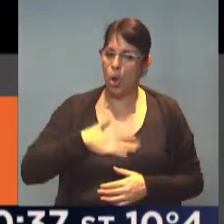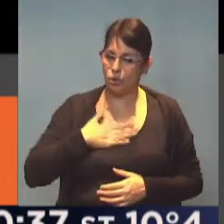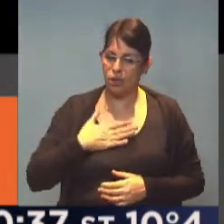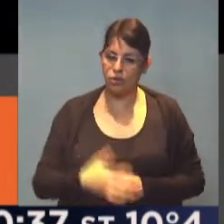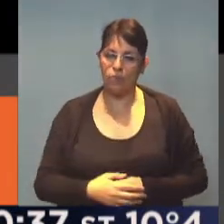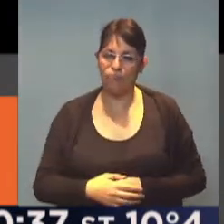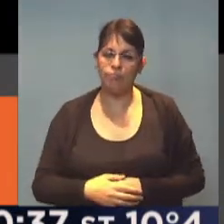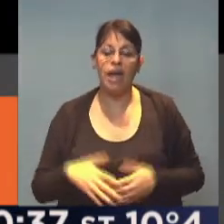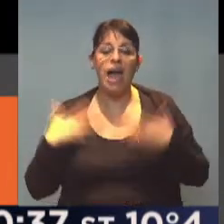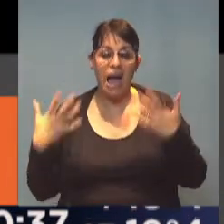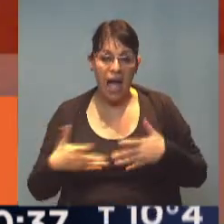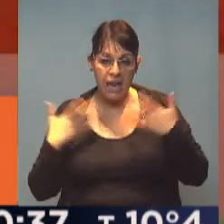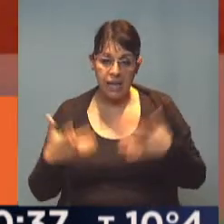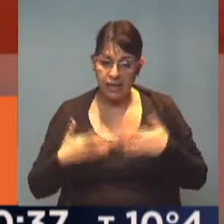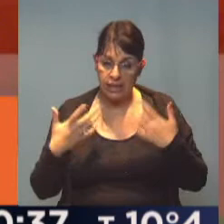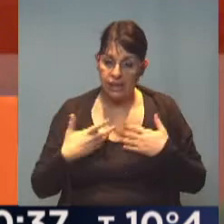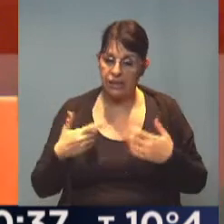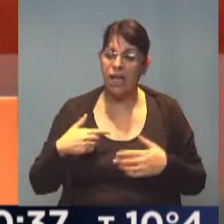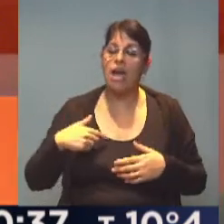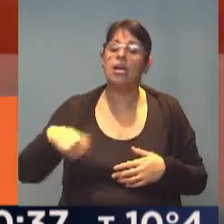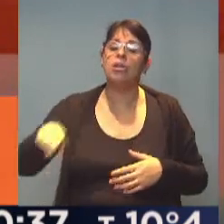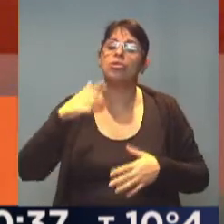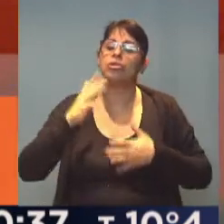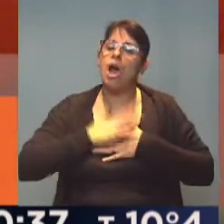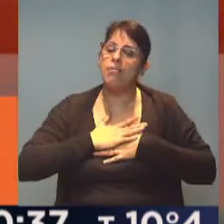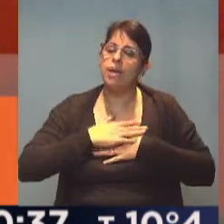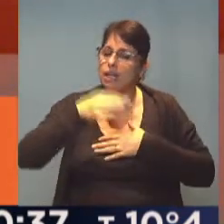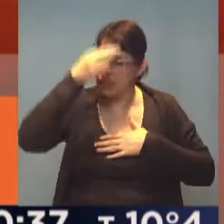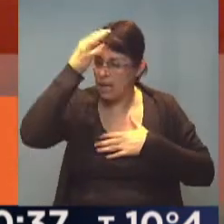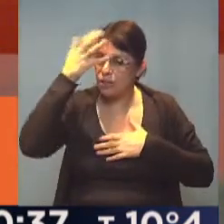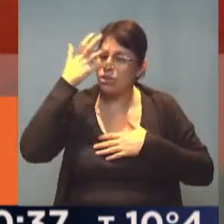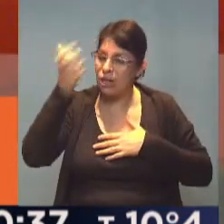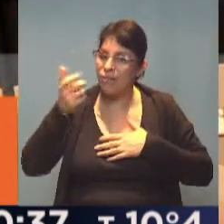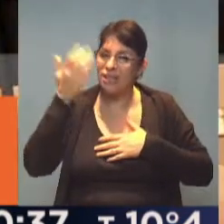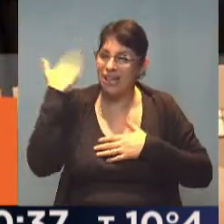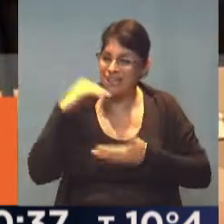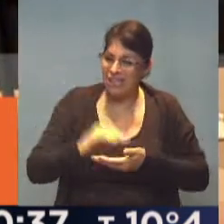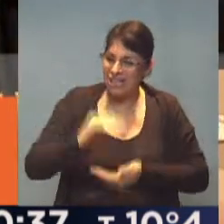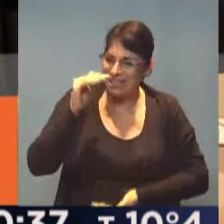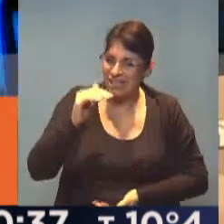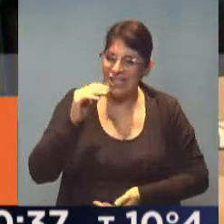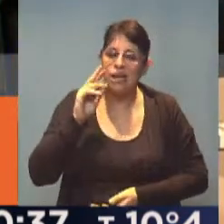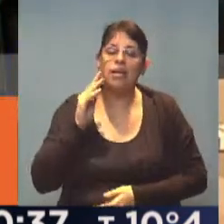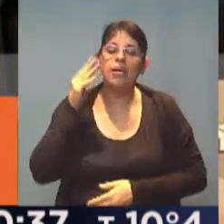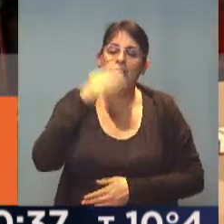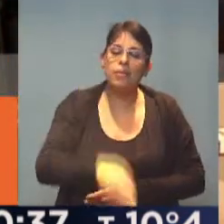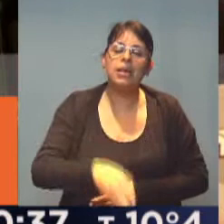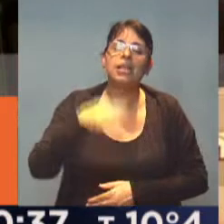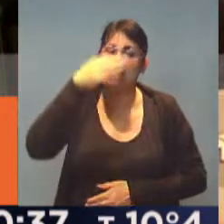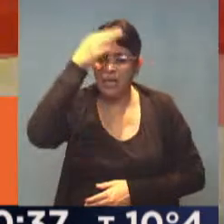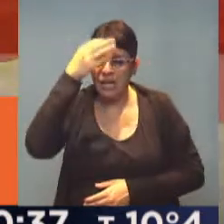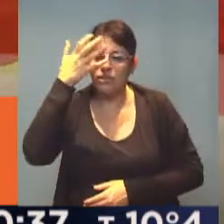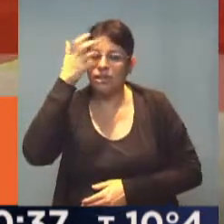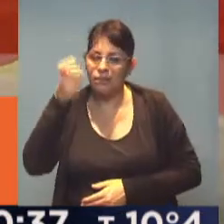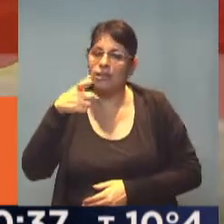Una enorme alegría, la verdad que amamos el Teatro San Martín, crecimos viniendo al Teatro San Martín, la verdad